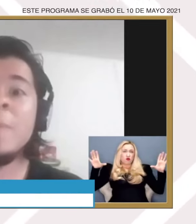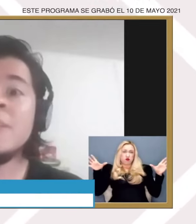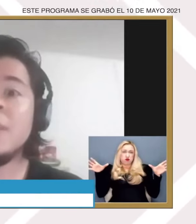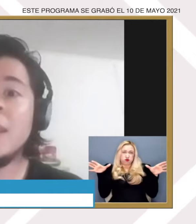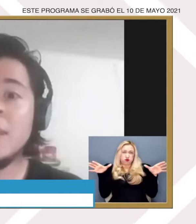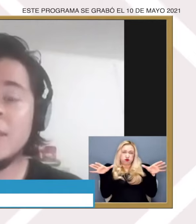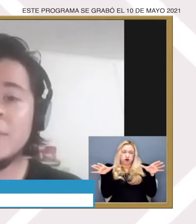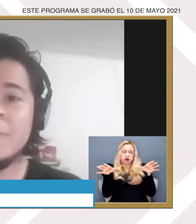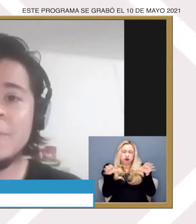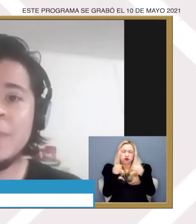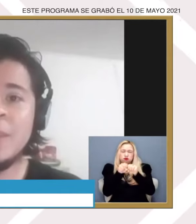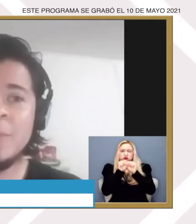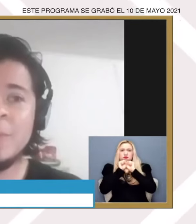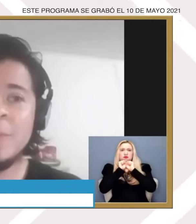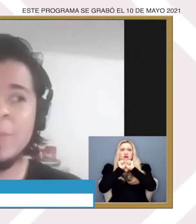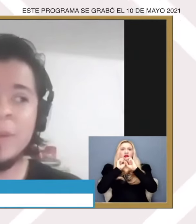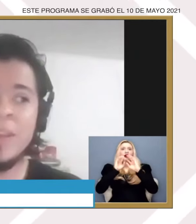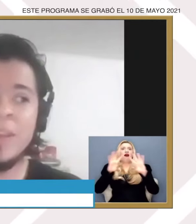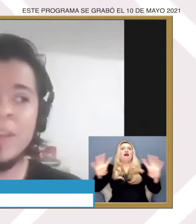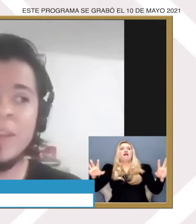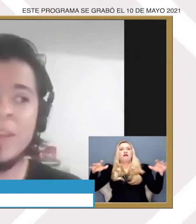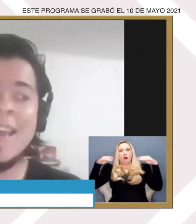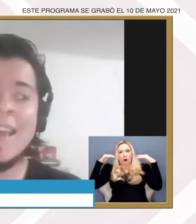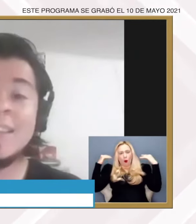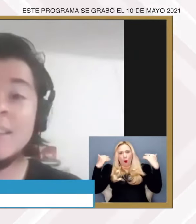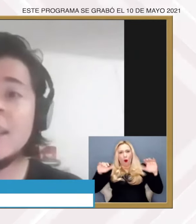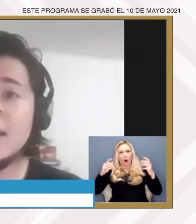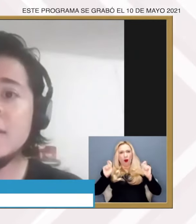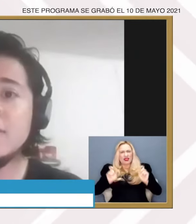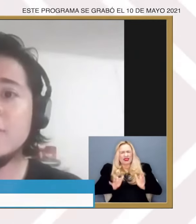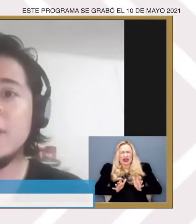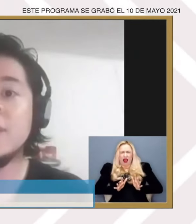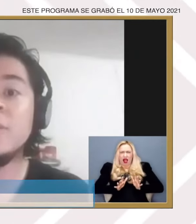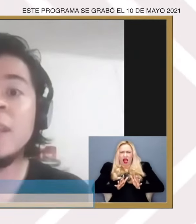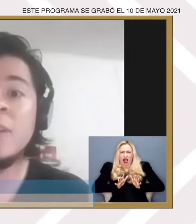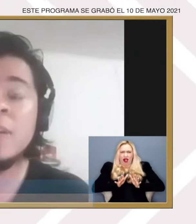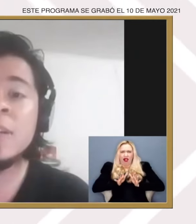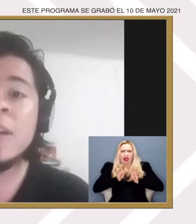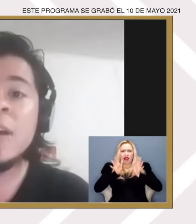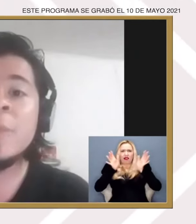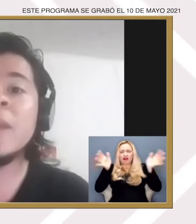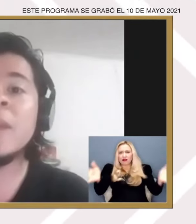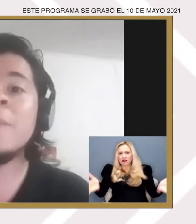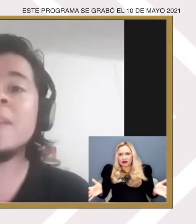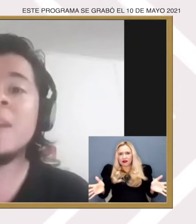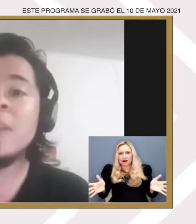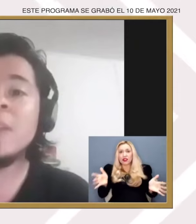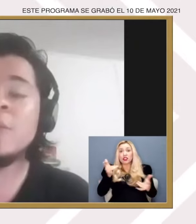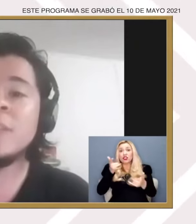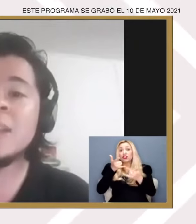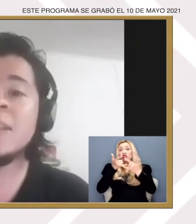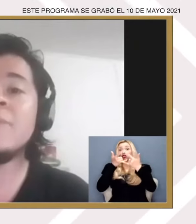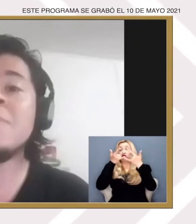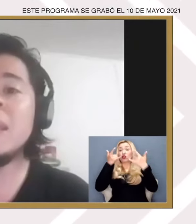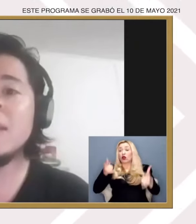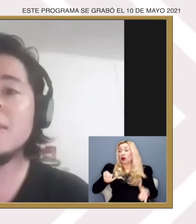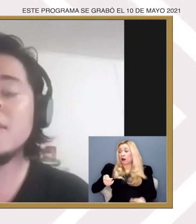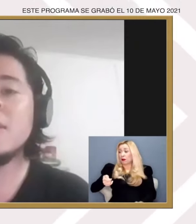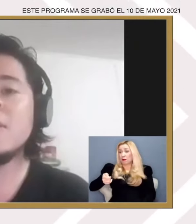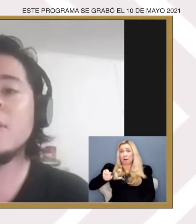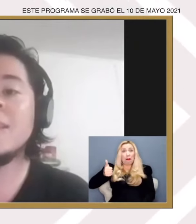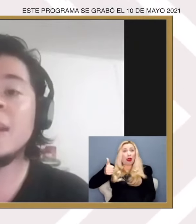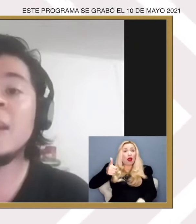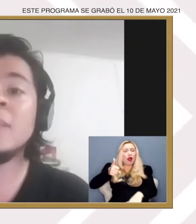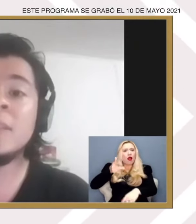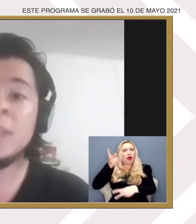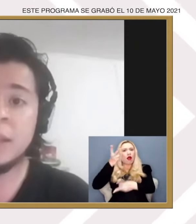Fue impresionante porque ese día fue histórico porque empezaron a juntarse familias